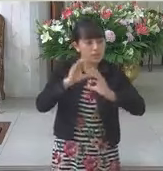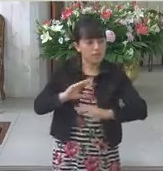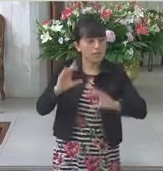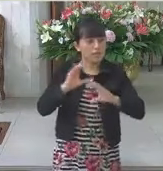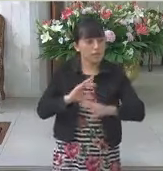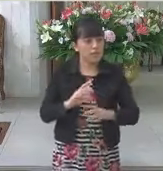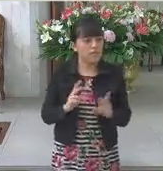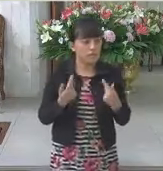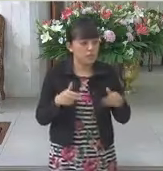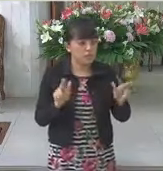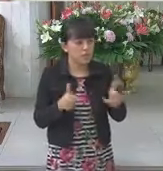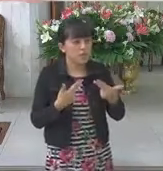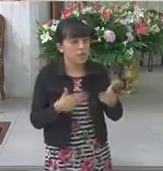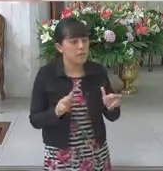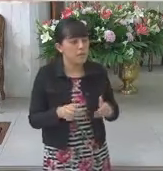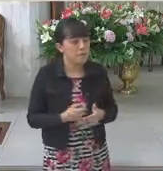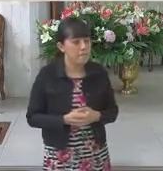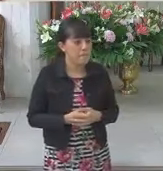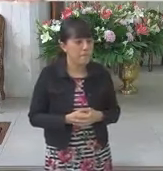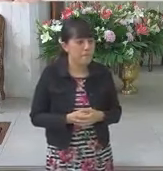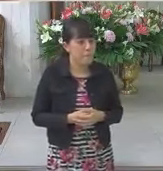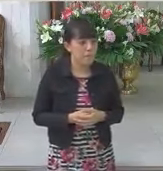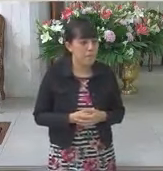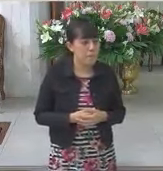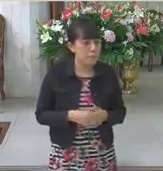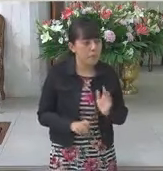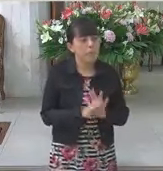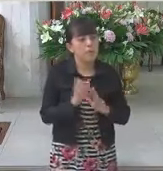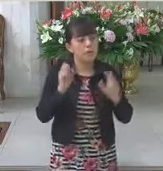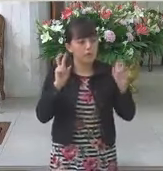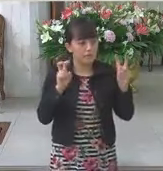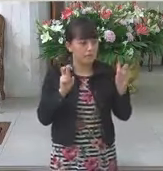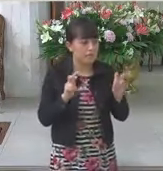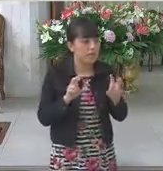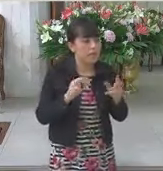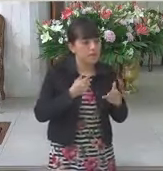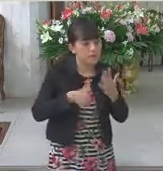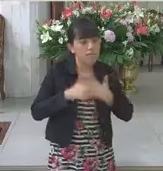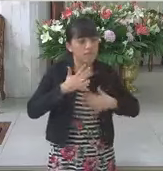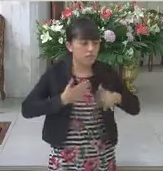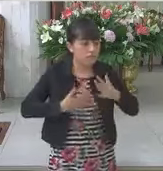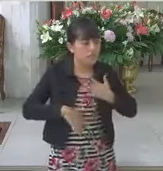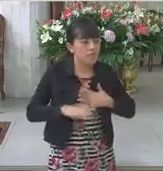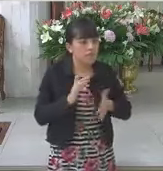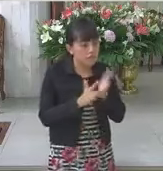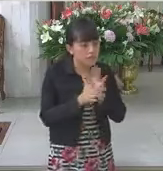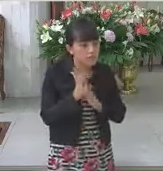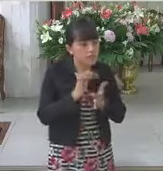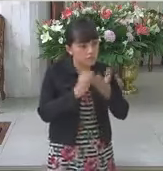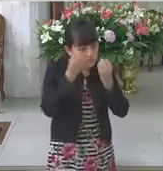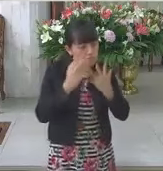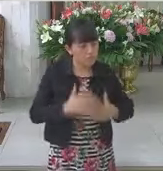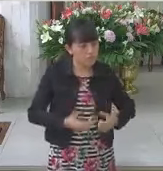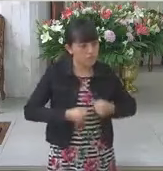atención esto que mucha gente que va en el metro lo va cantando pues no hay problema con eso